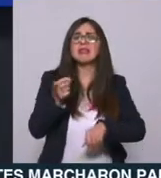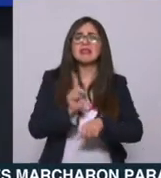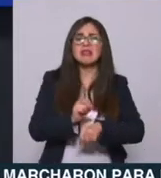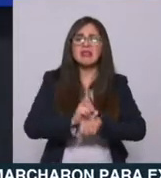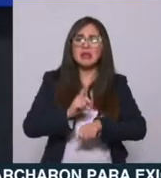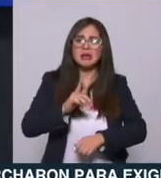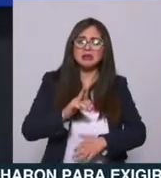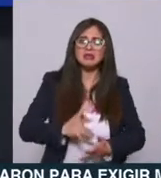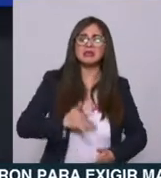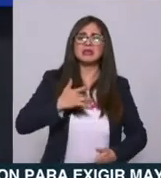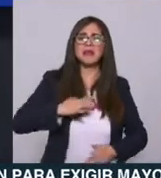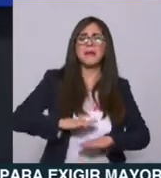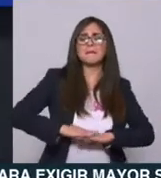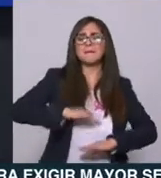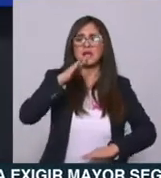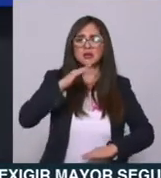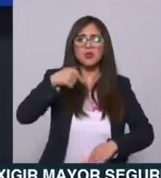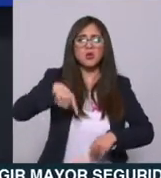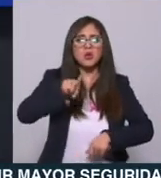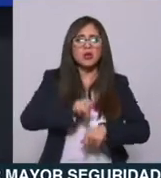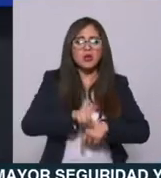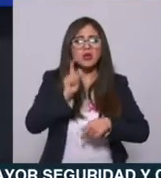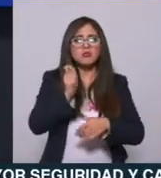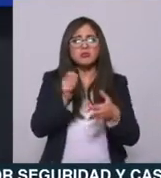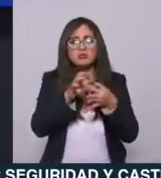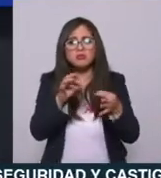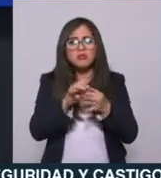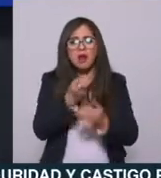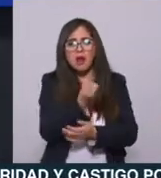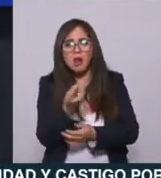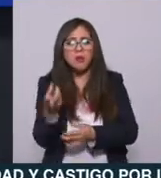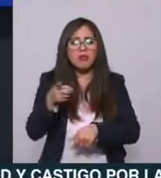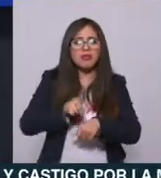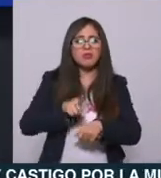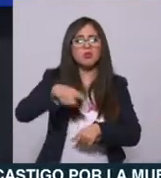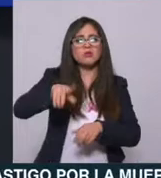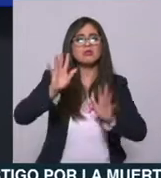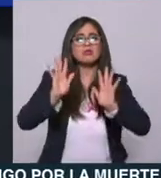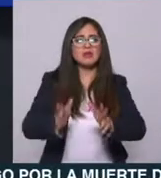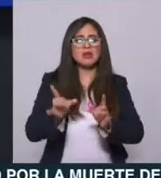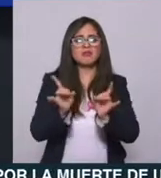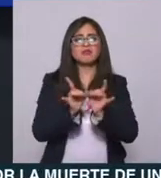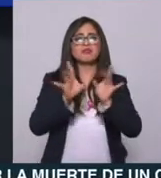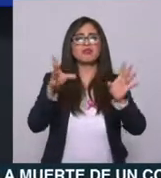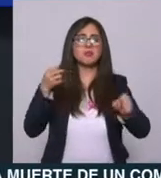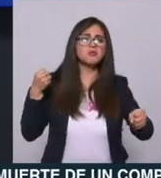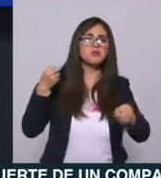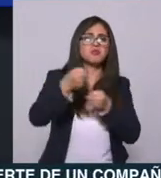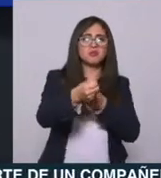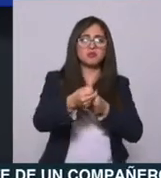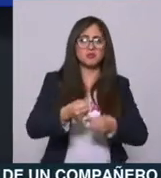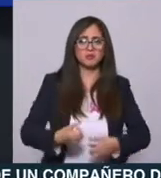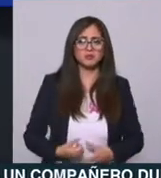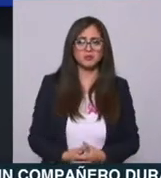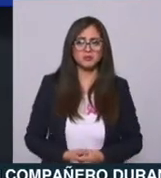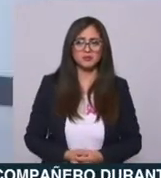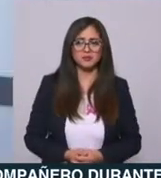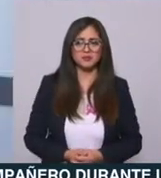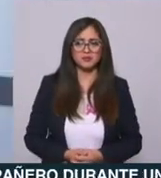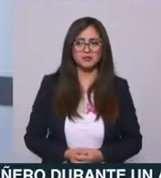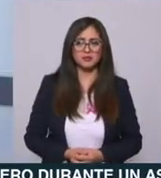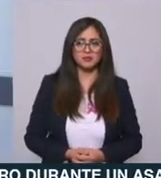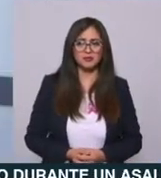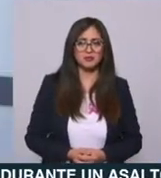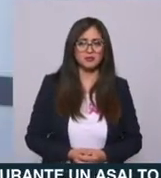intensidad. Dania, ¿cómo te sientes hoy, pues, a algunos días de que pasara este lamentable incidente? Pues todavía me siento